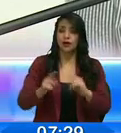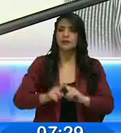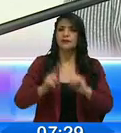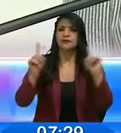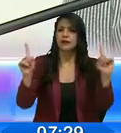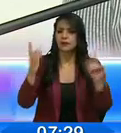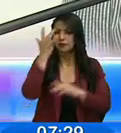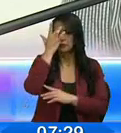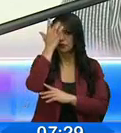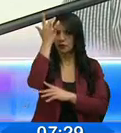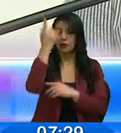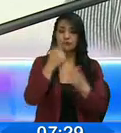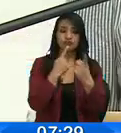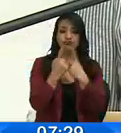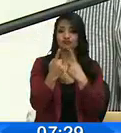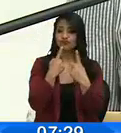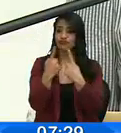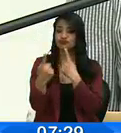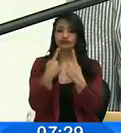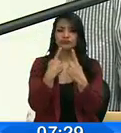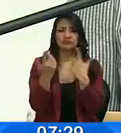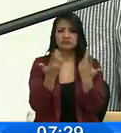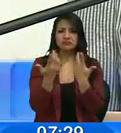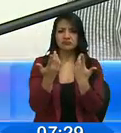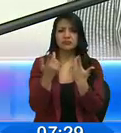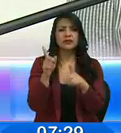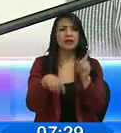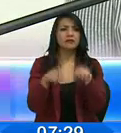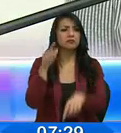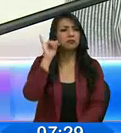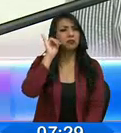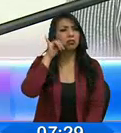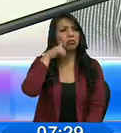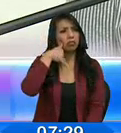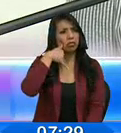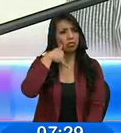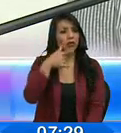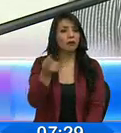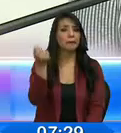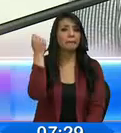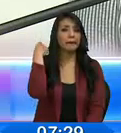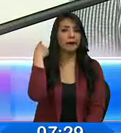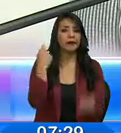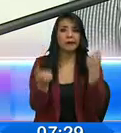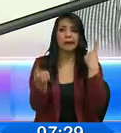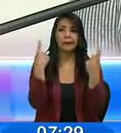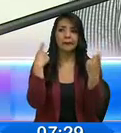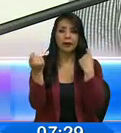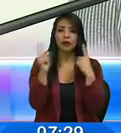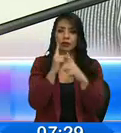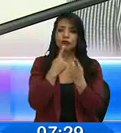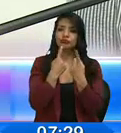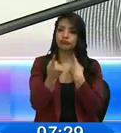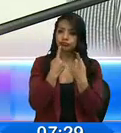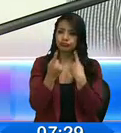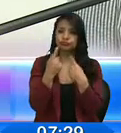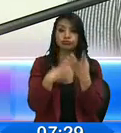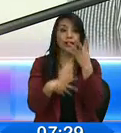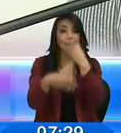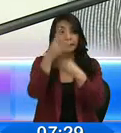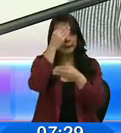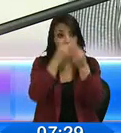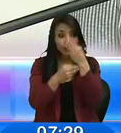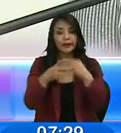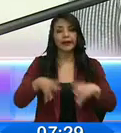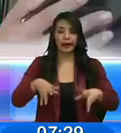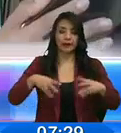diferencia. Que este diálogo no sea un diálogo de oídos sordos, que este diálogo sea de retroalimentación para ir mejorando